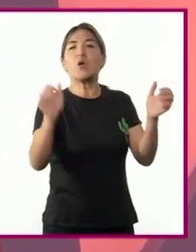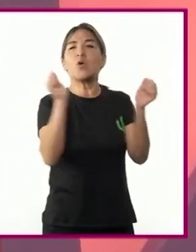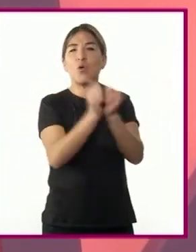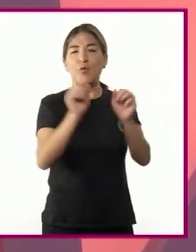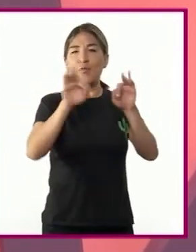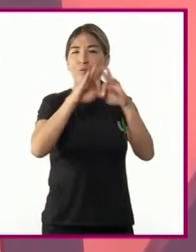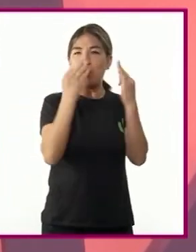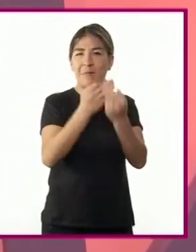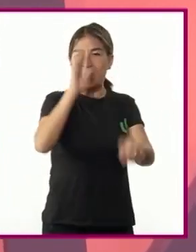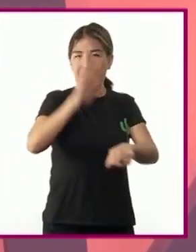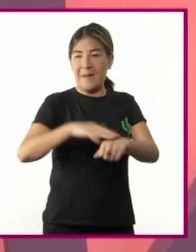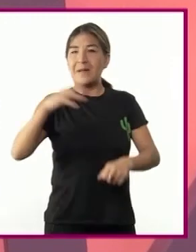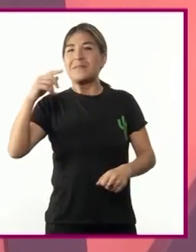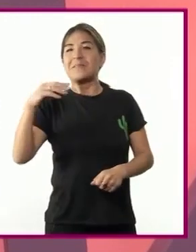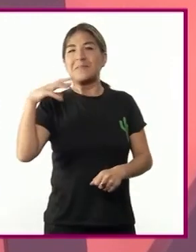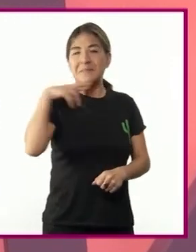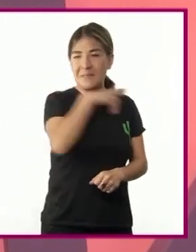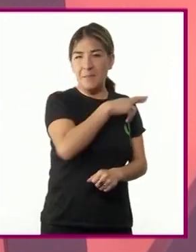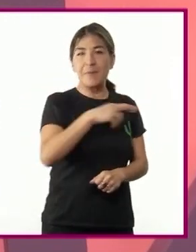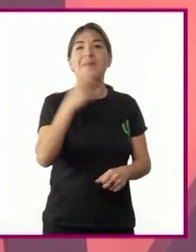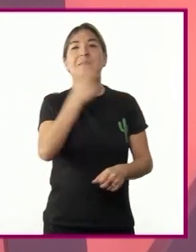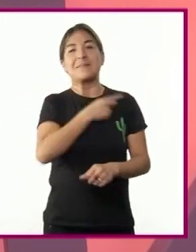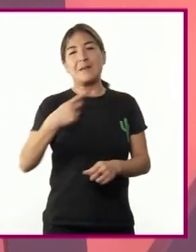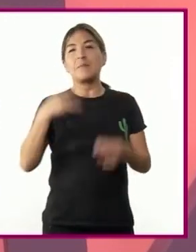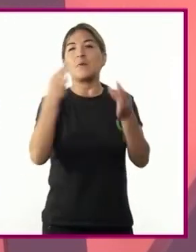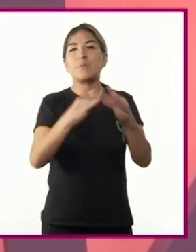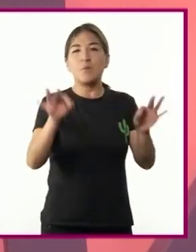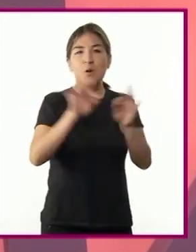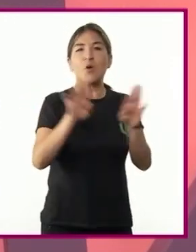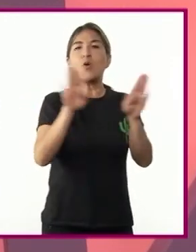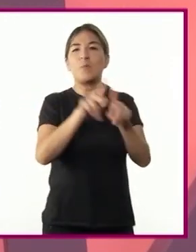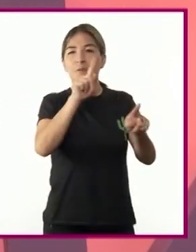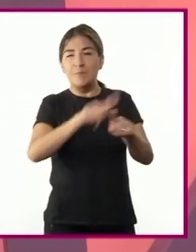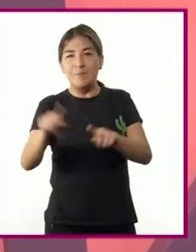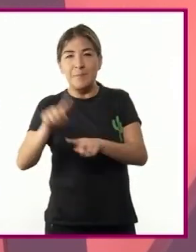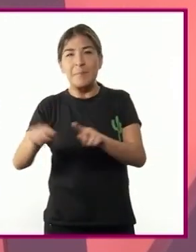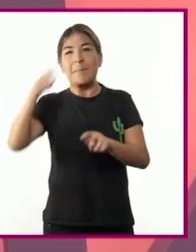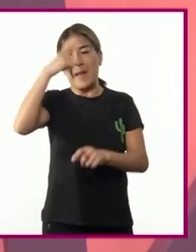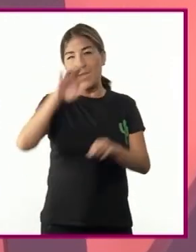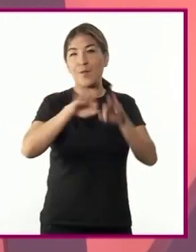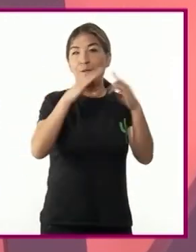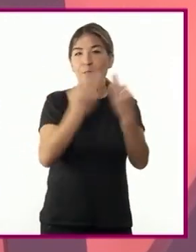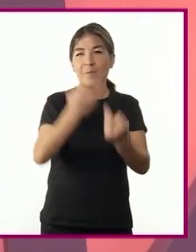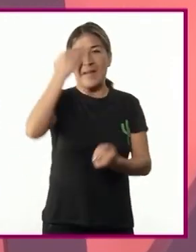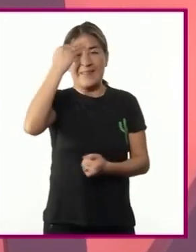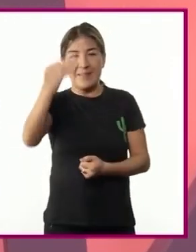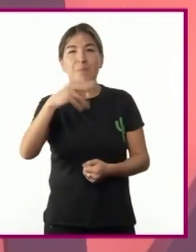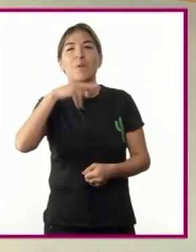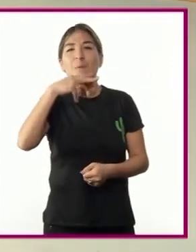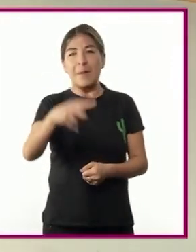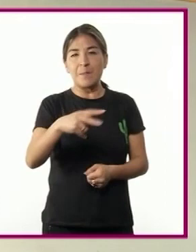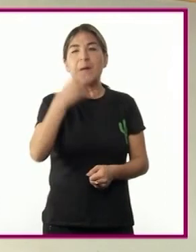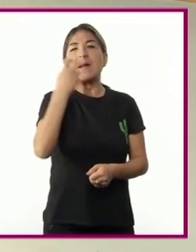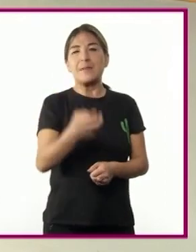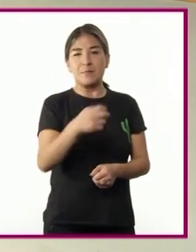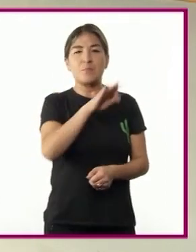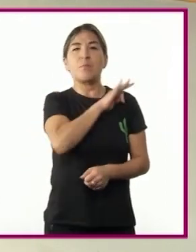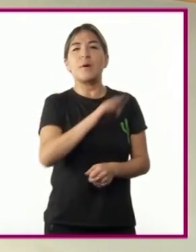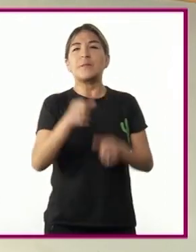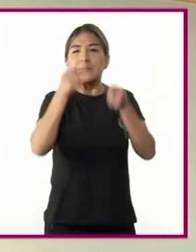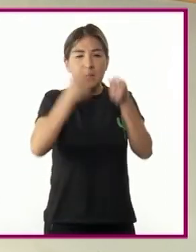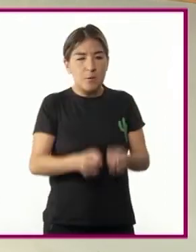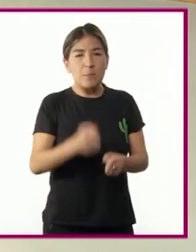más eficiente, es importante tener diversas maneras de usar los tiempos verbales para precisar